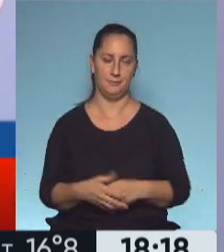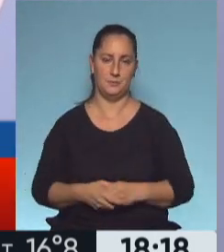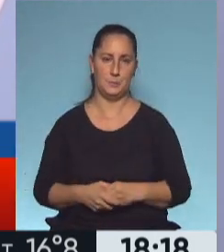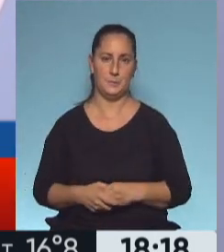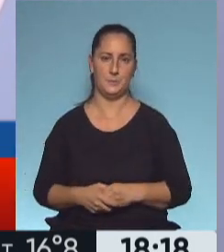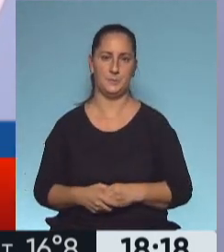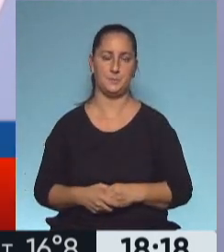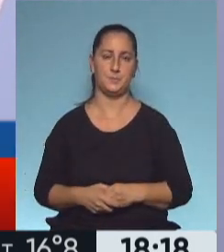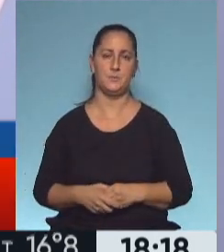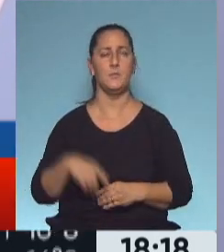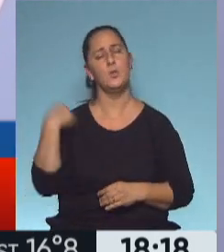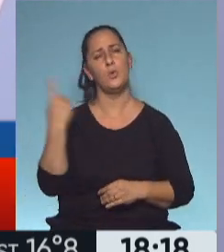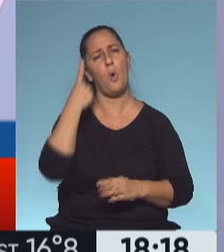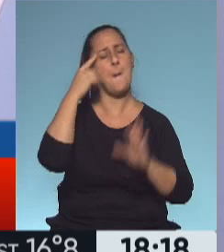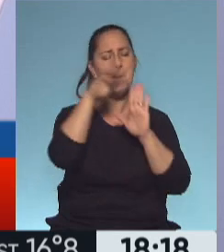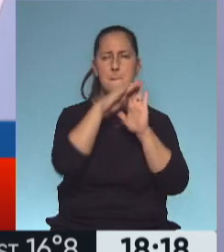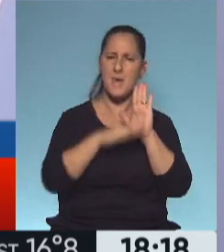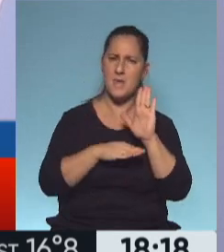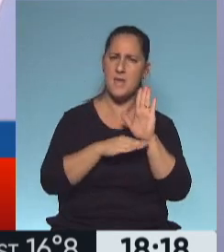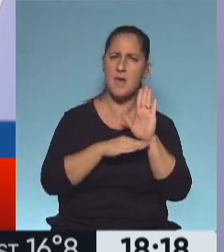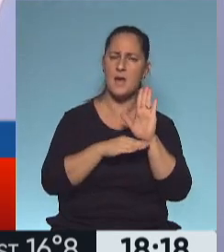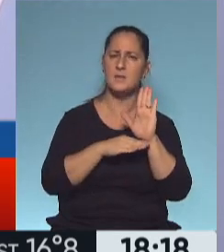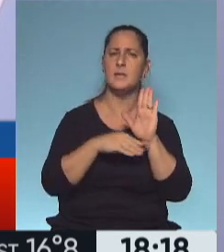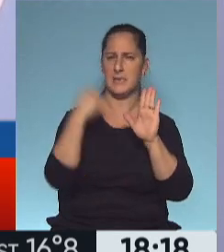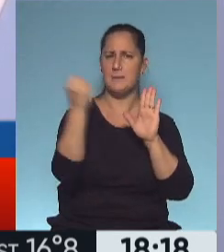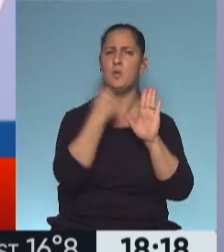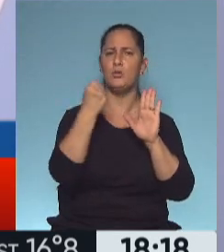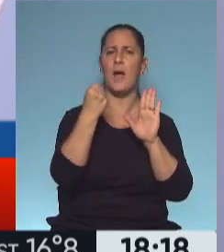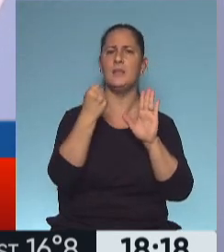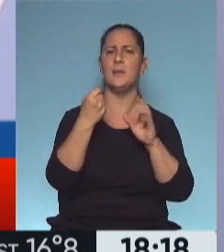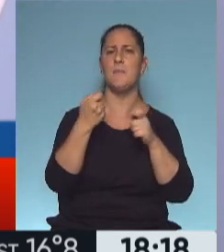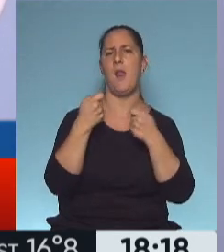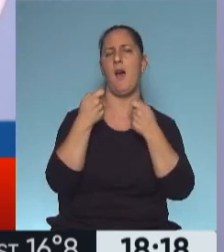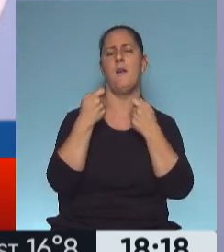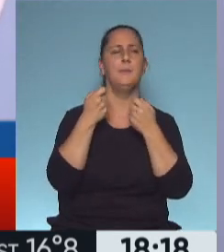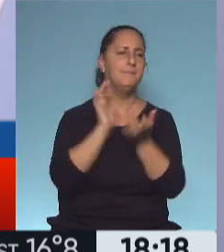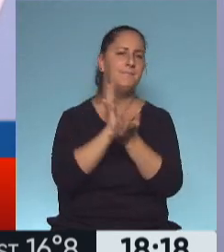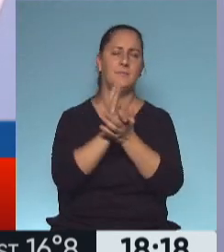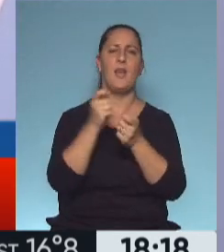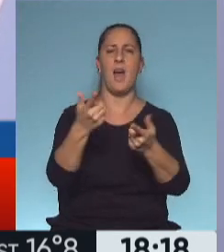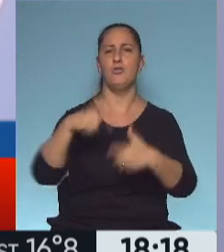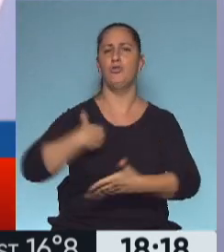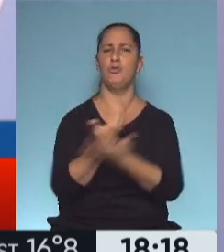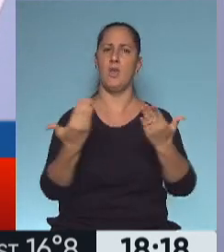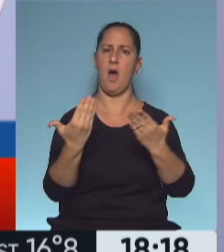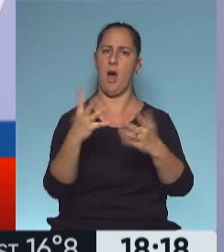Hemos tomado medidas que son muy importantes para lograr mantener de pie a nuestra